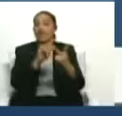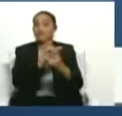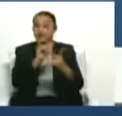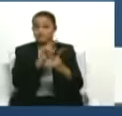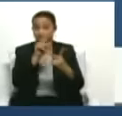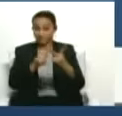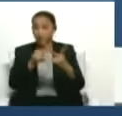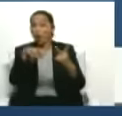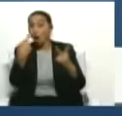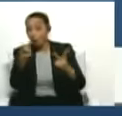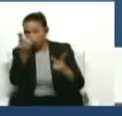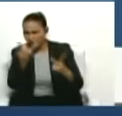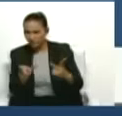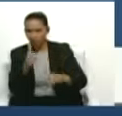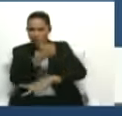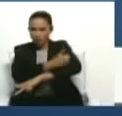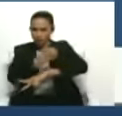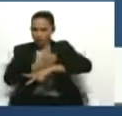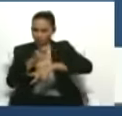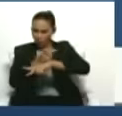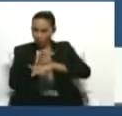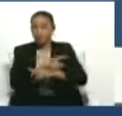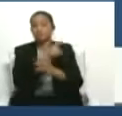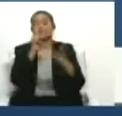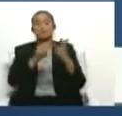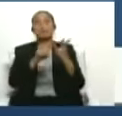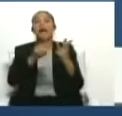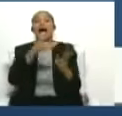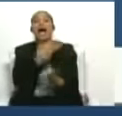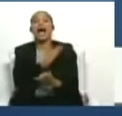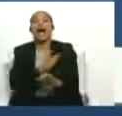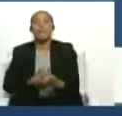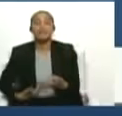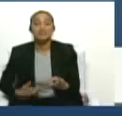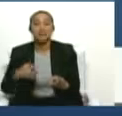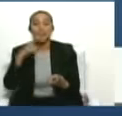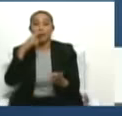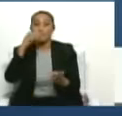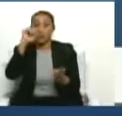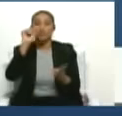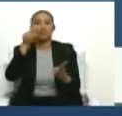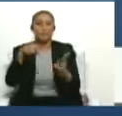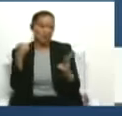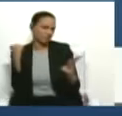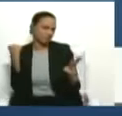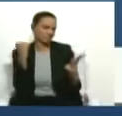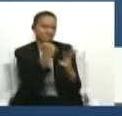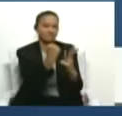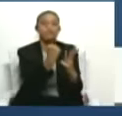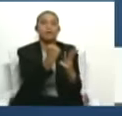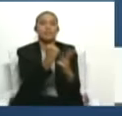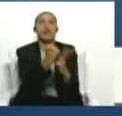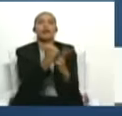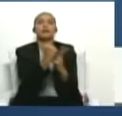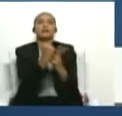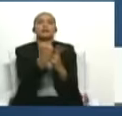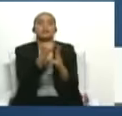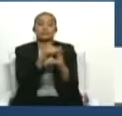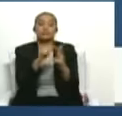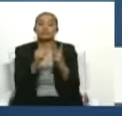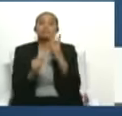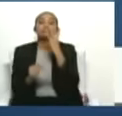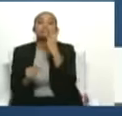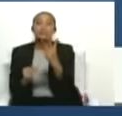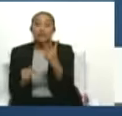este sentido, yo quiero, no voy a mencionar todos los nombres, pero hay en este momento, por este caso,